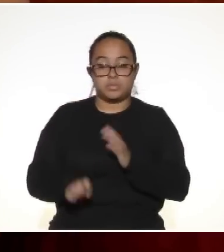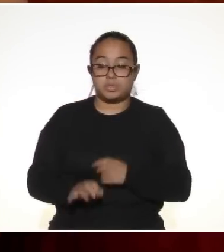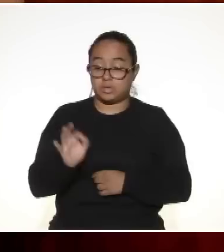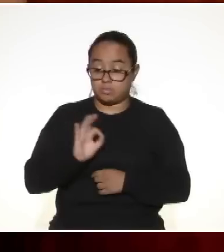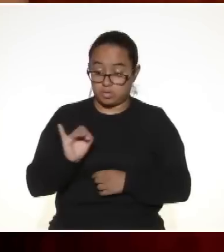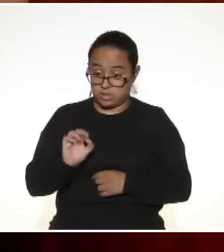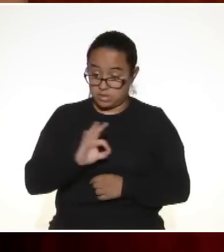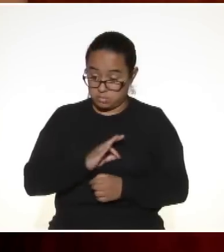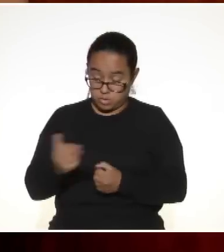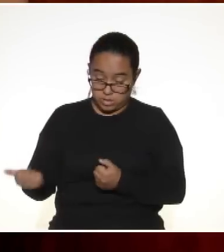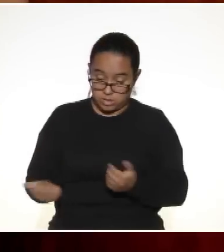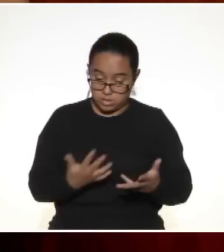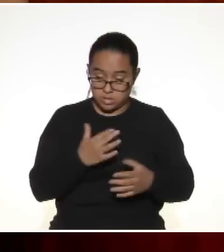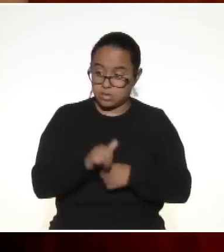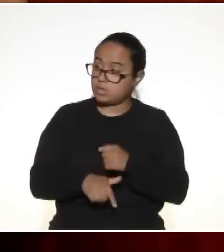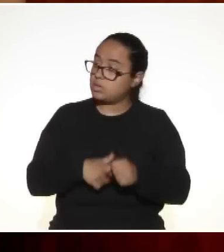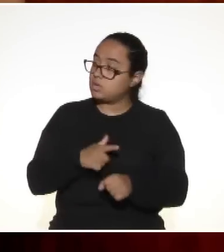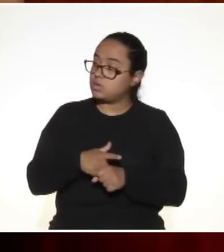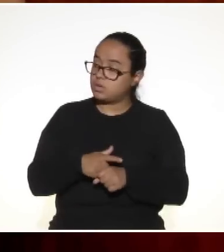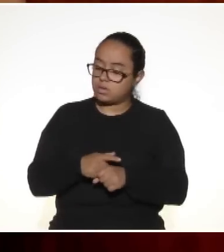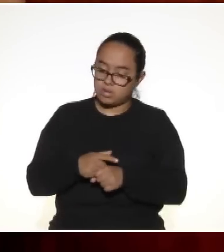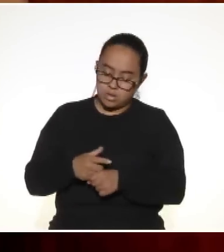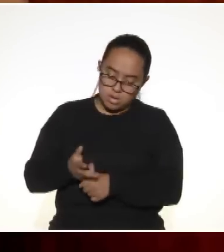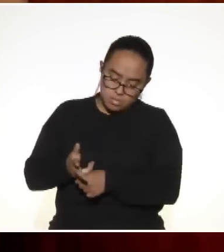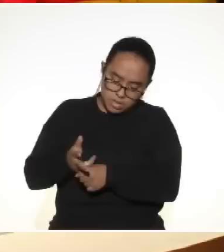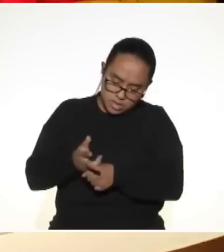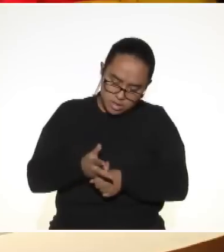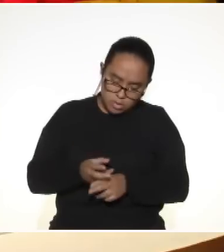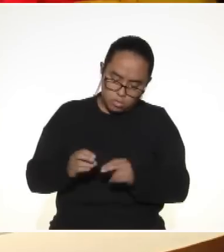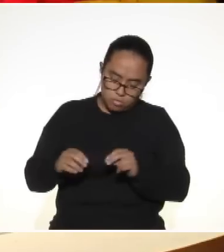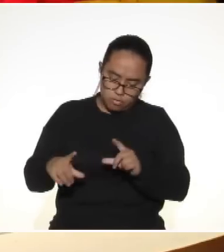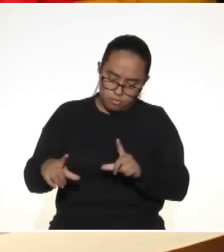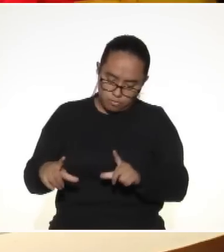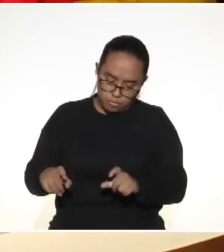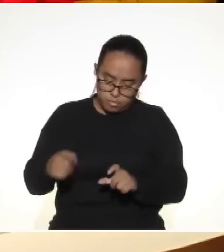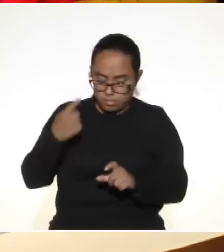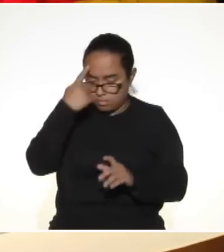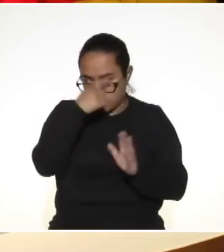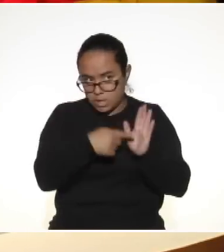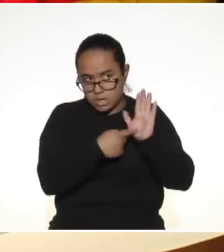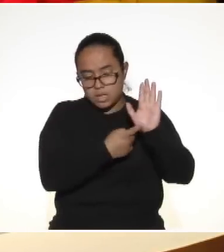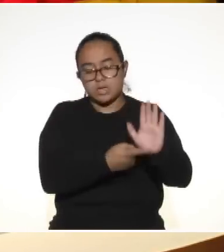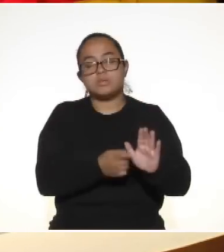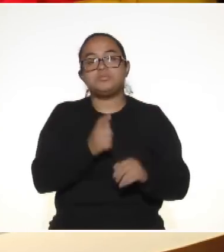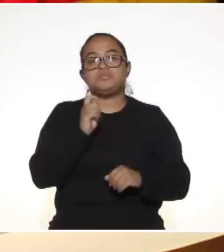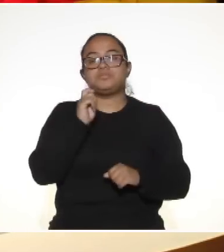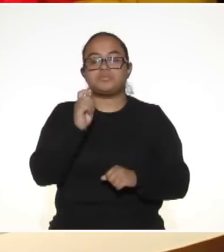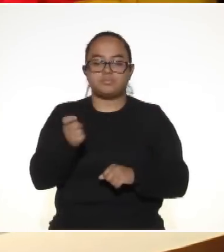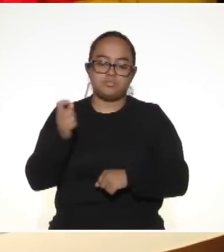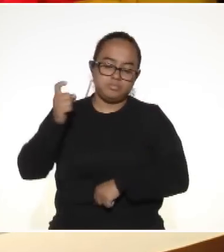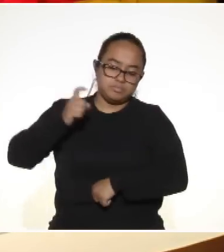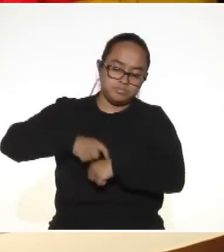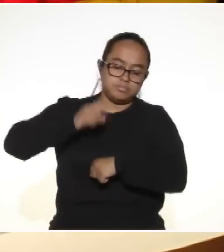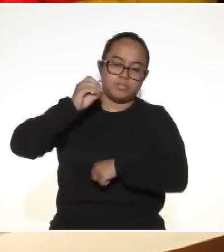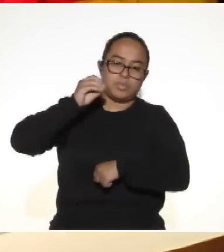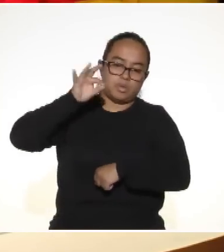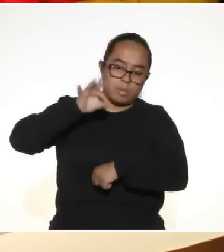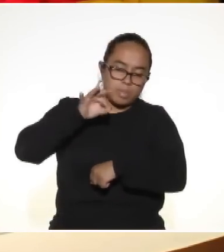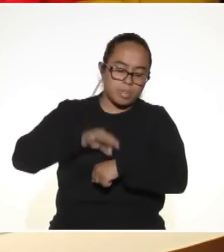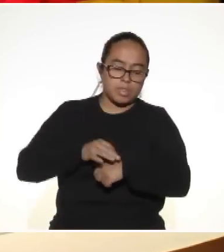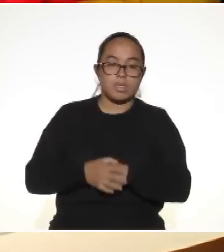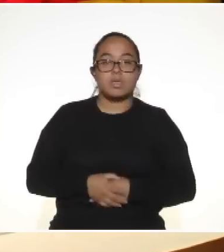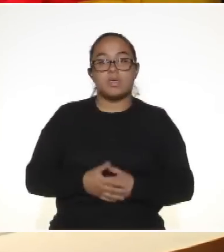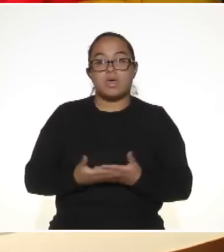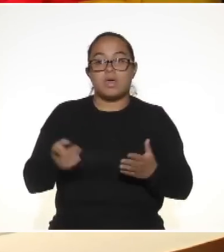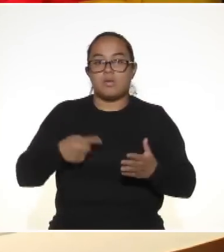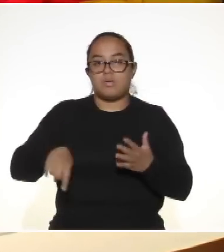haya... Ajá, Tomar un video. Tomar un video para poder enseñar qué es lo que te picó. Ahora, entramos